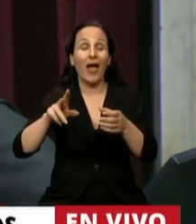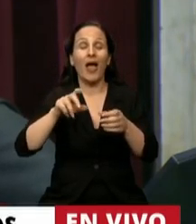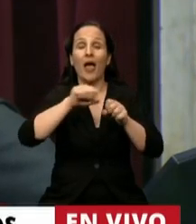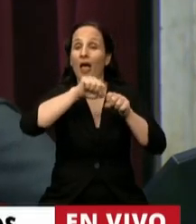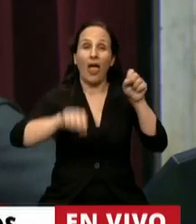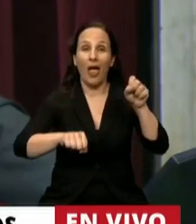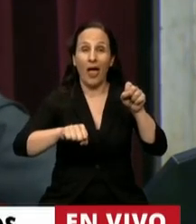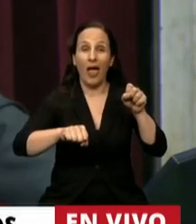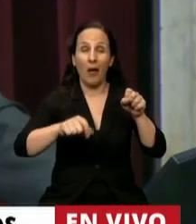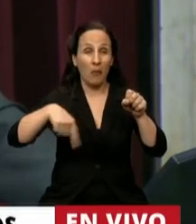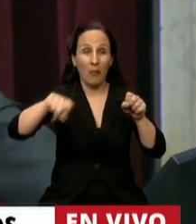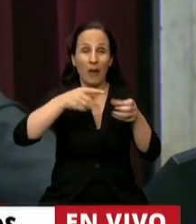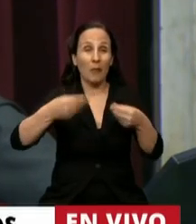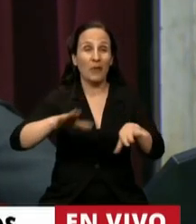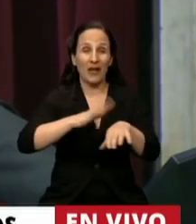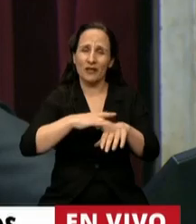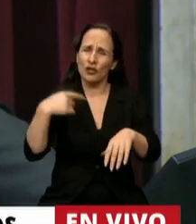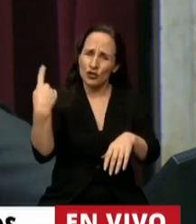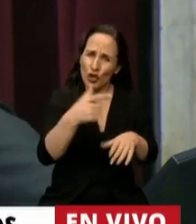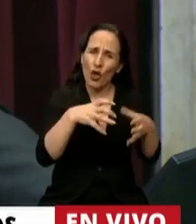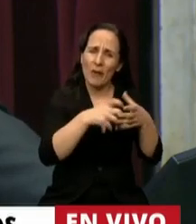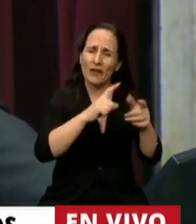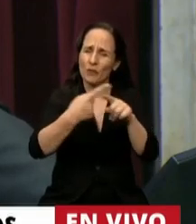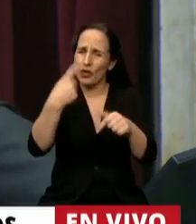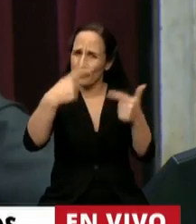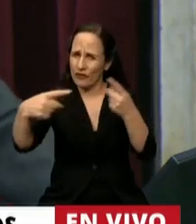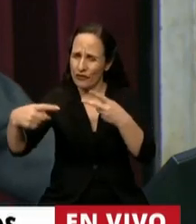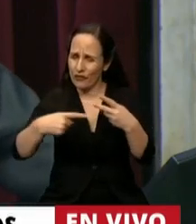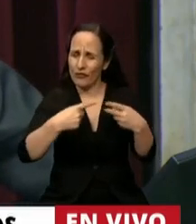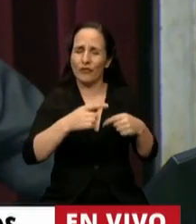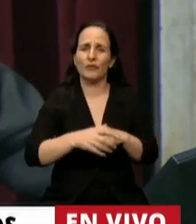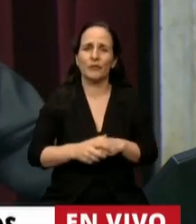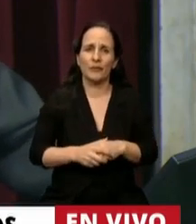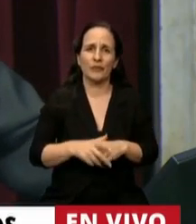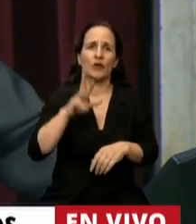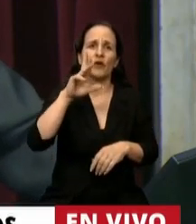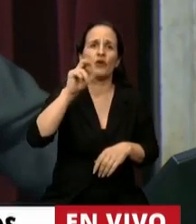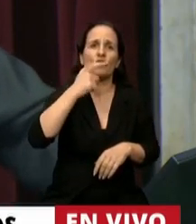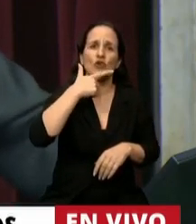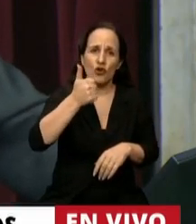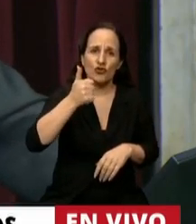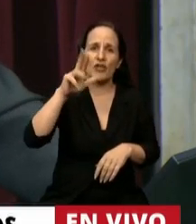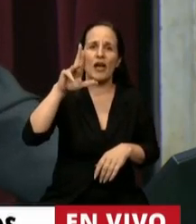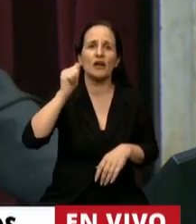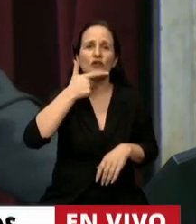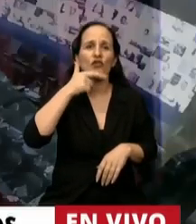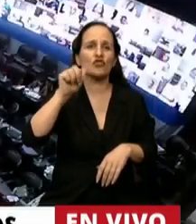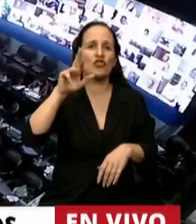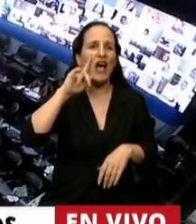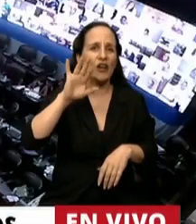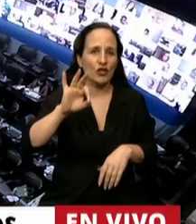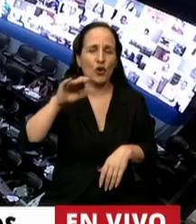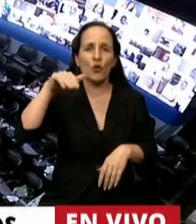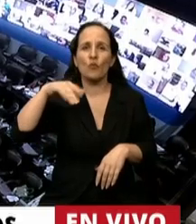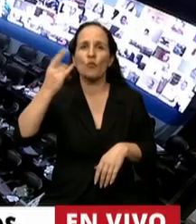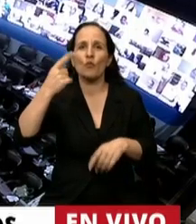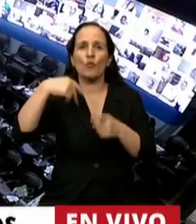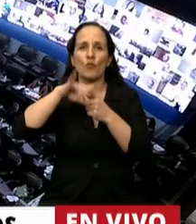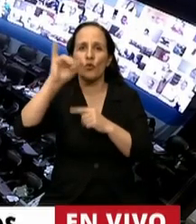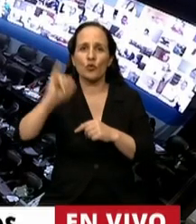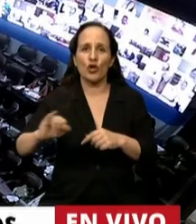perder tiempo. Hagamos el ejercicio todos los bloques. Diputada Rosa Rosario Muñoz.